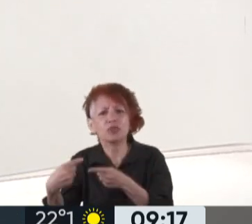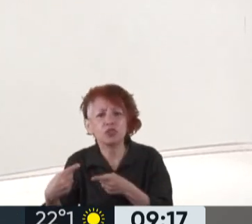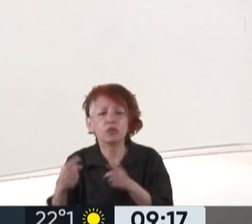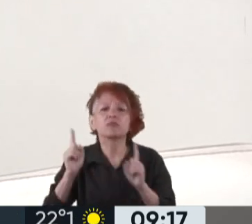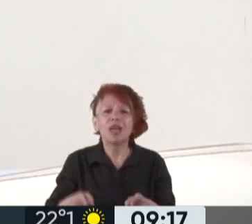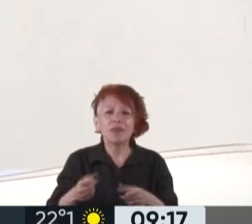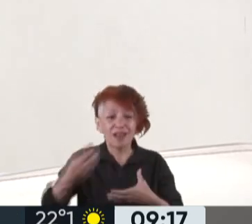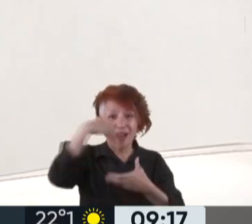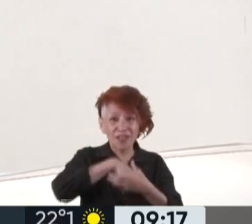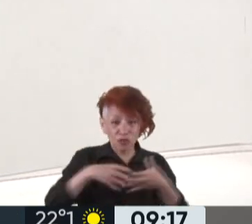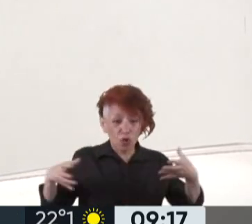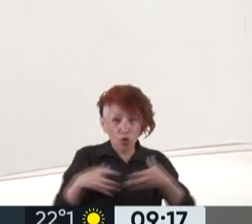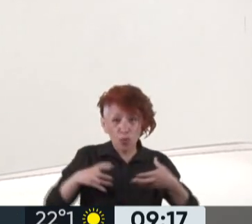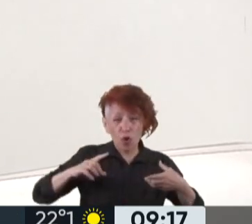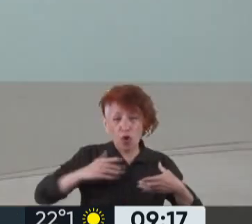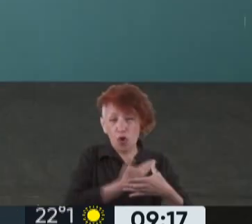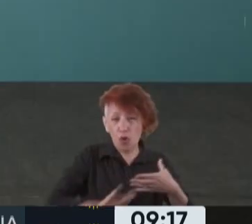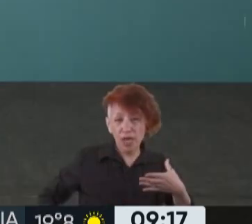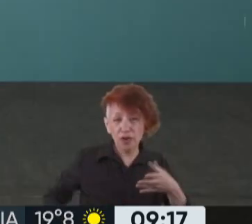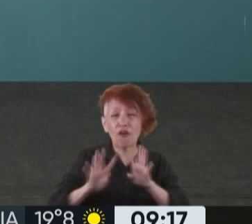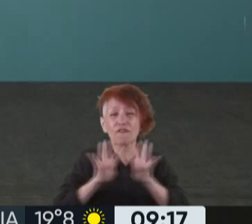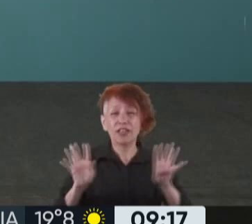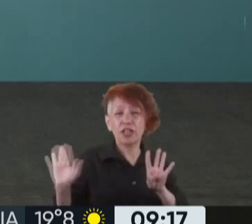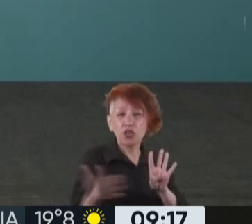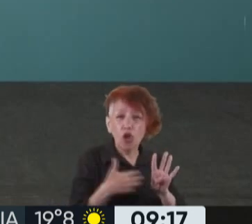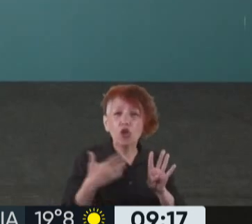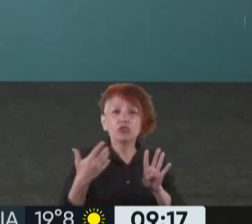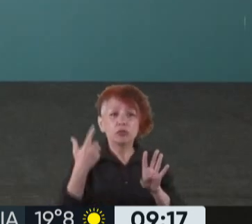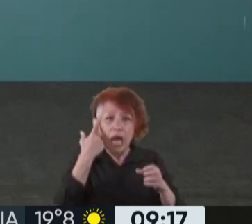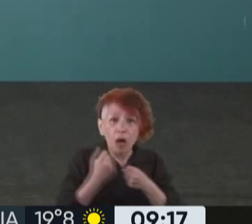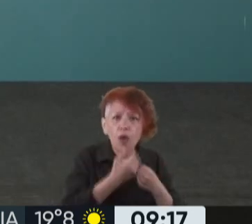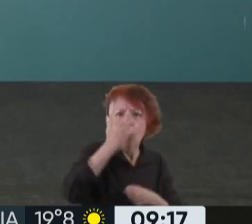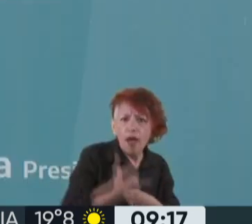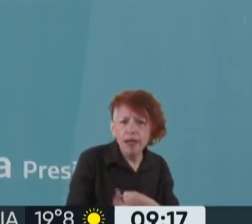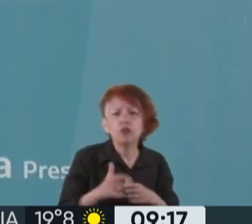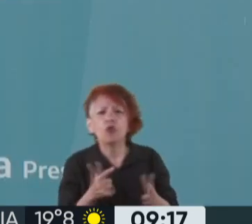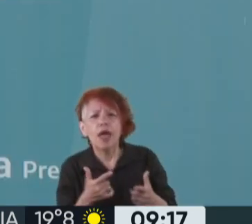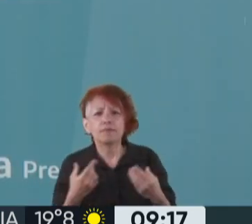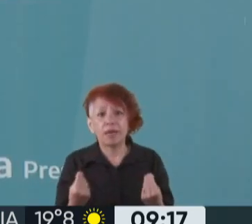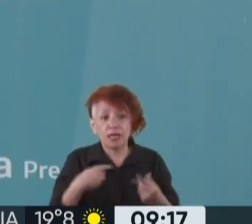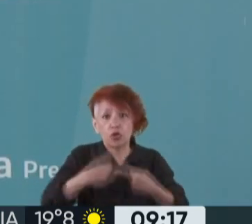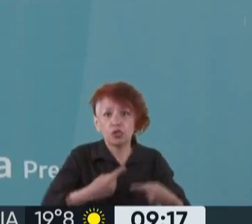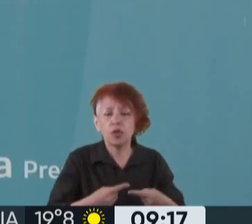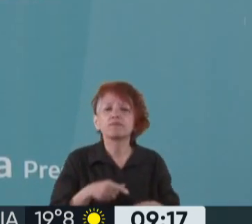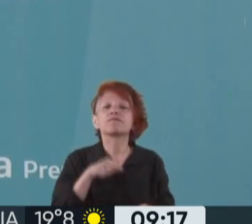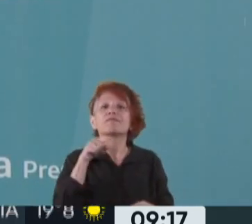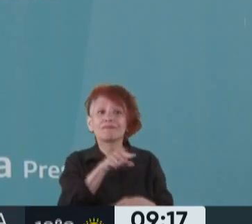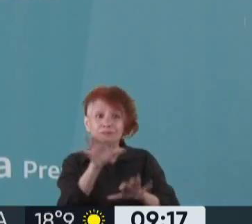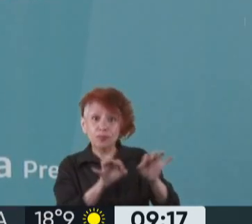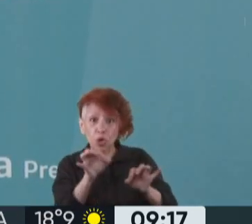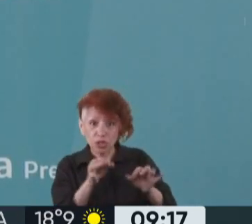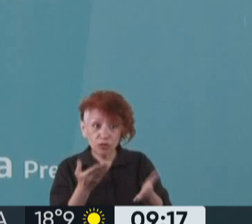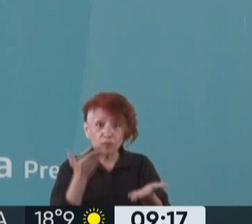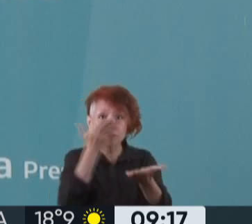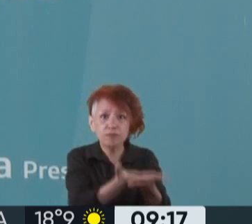Frente de Todos para insistir con esta iniciativa. Gracias. Esta es una iniciativa que, por supuesto, tiene que ver